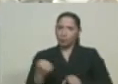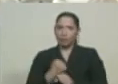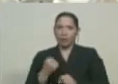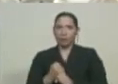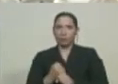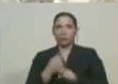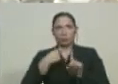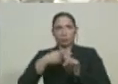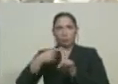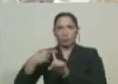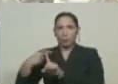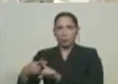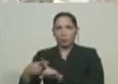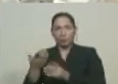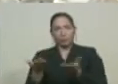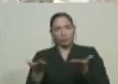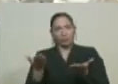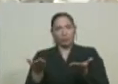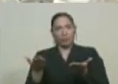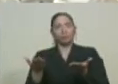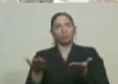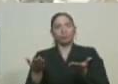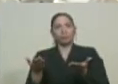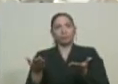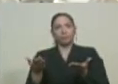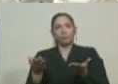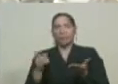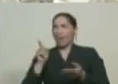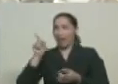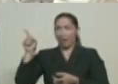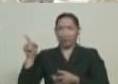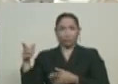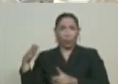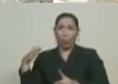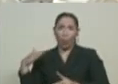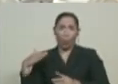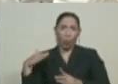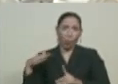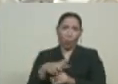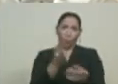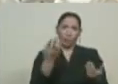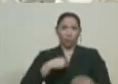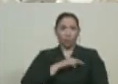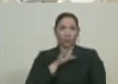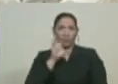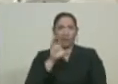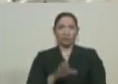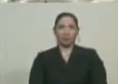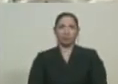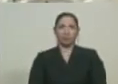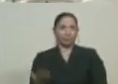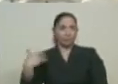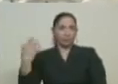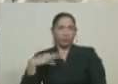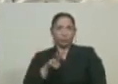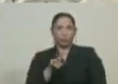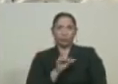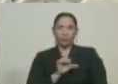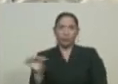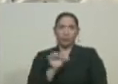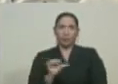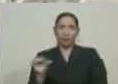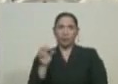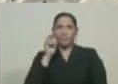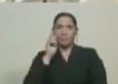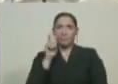estabilidad política. Han hecho de todo, han pretendido de todo contra nuestra patria. Hace apenas dos semanas fuimos